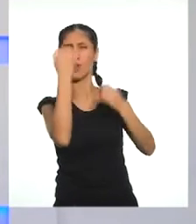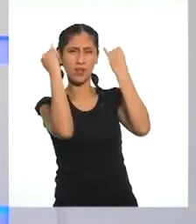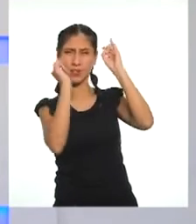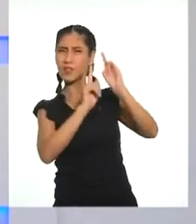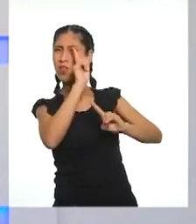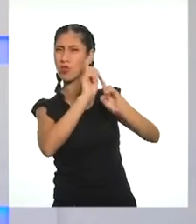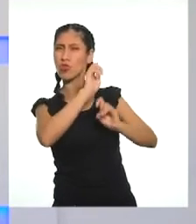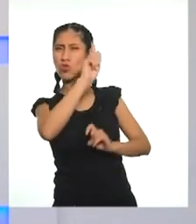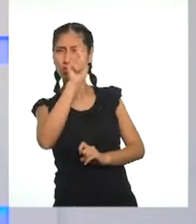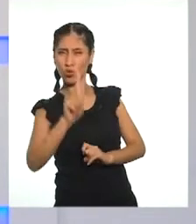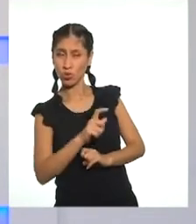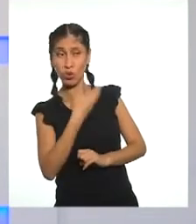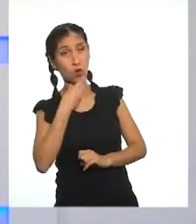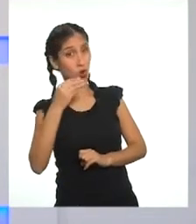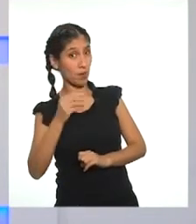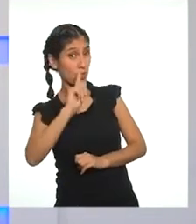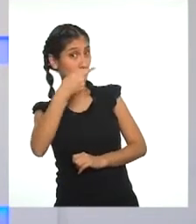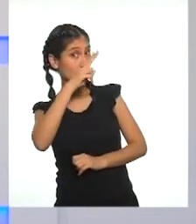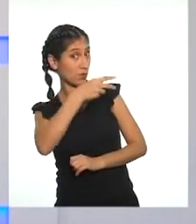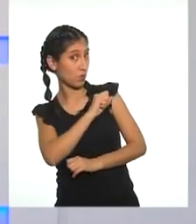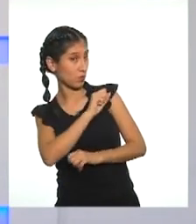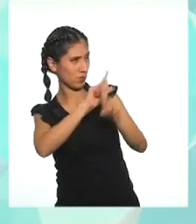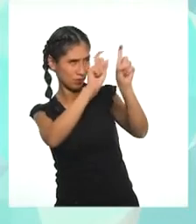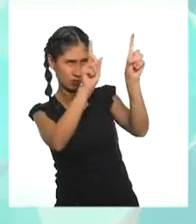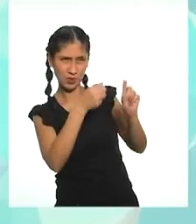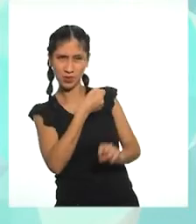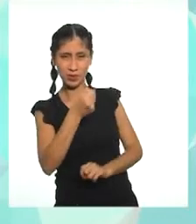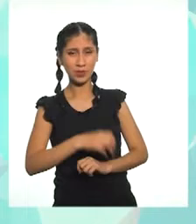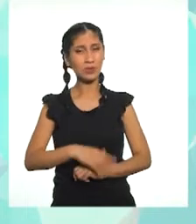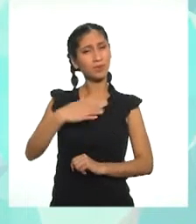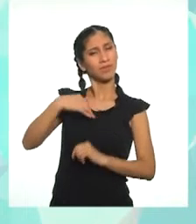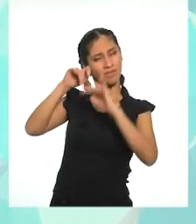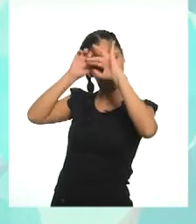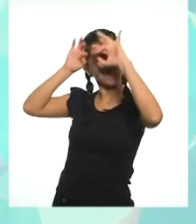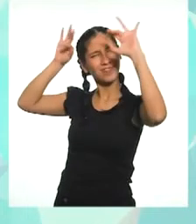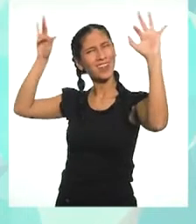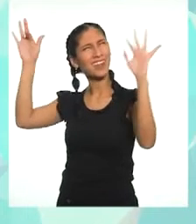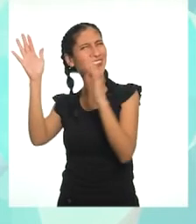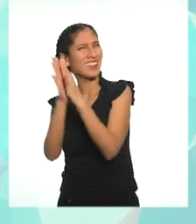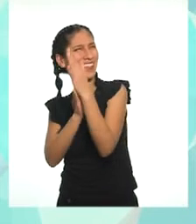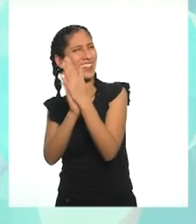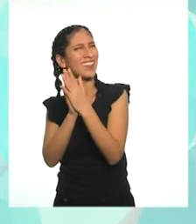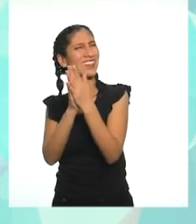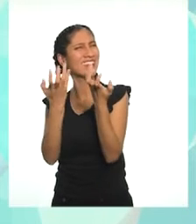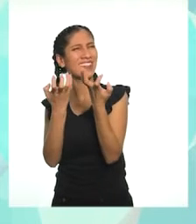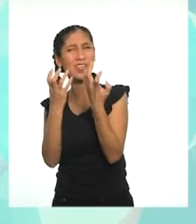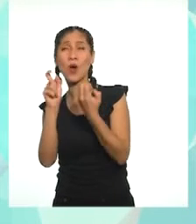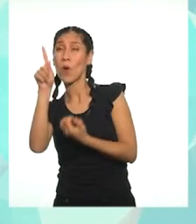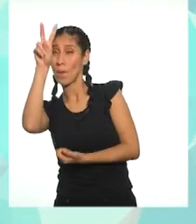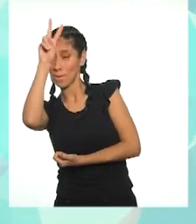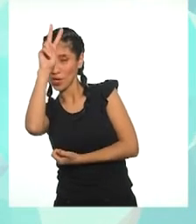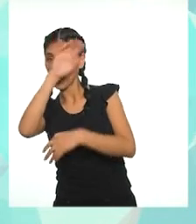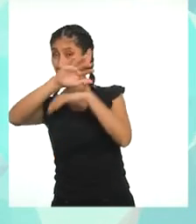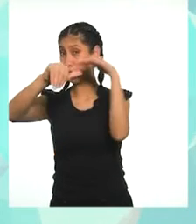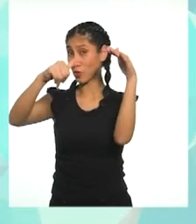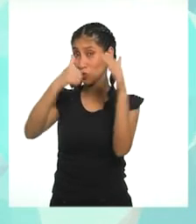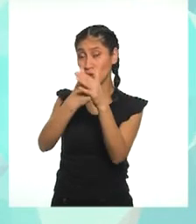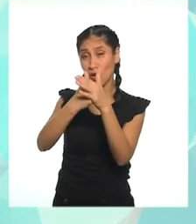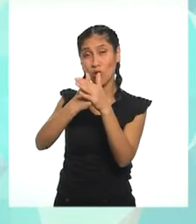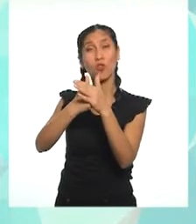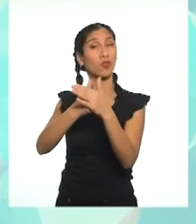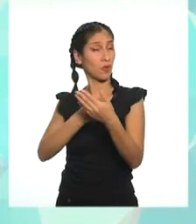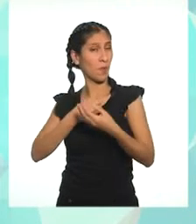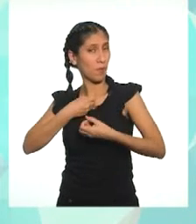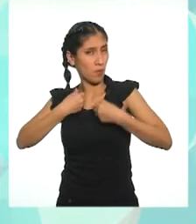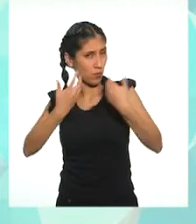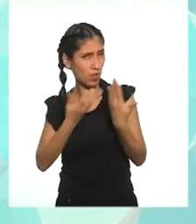y segundo de secundaria. Vamos a escucharles. Que sueño es un Perú en donde todas y todos podamos expresar lo que